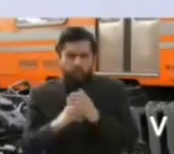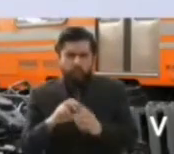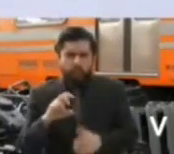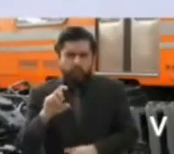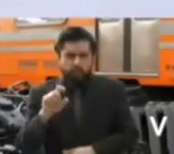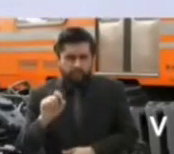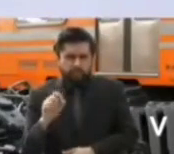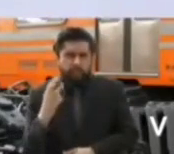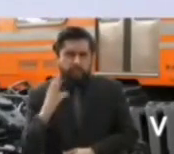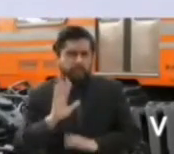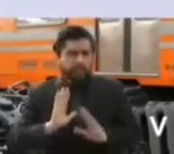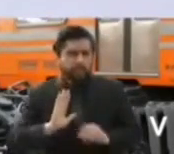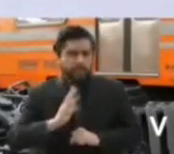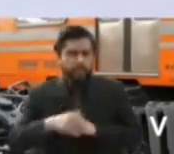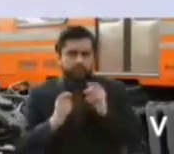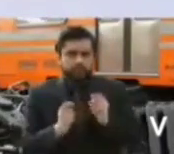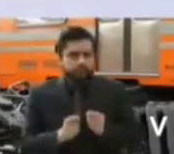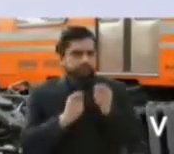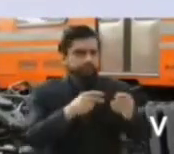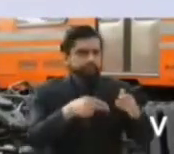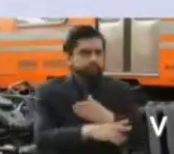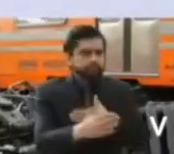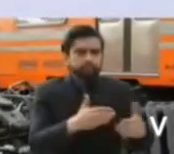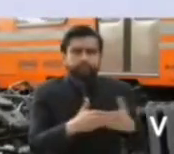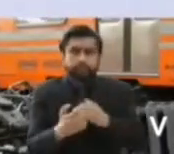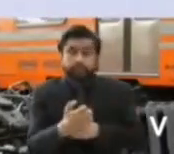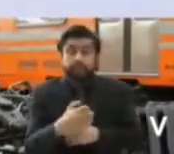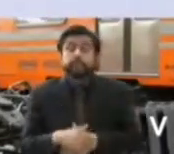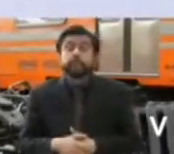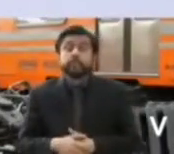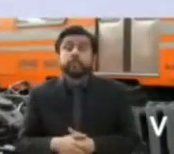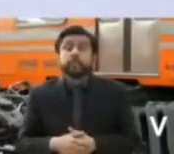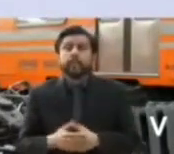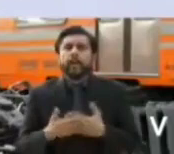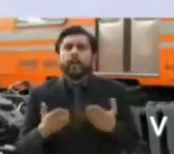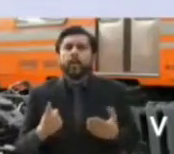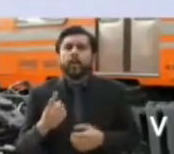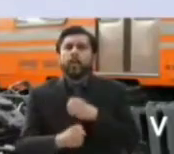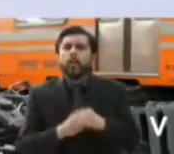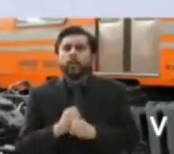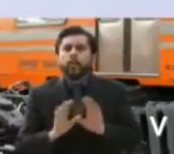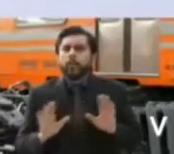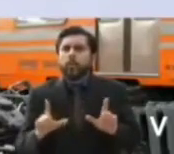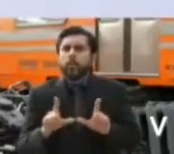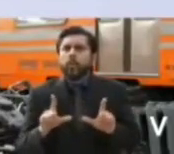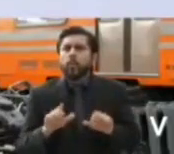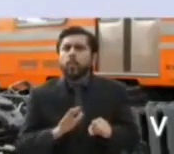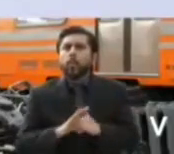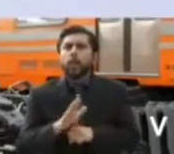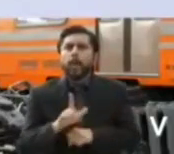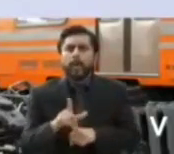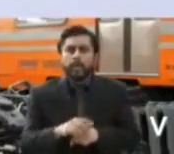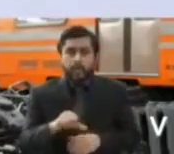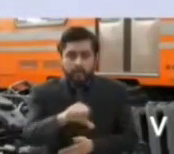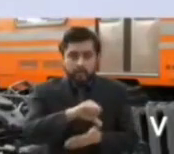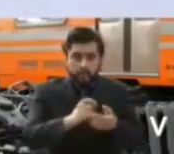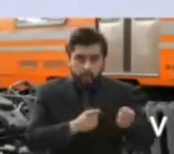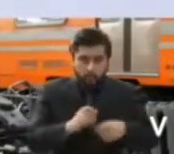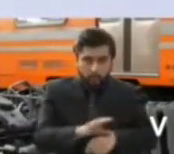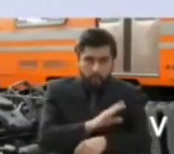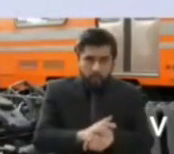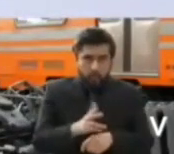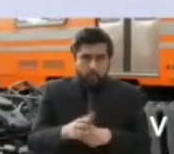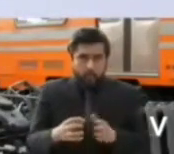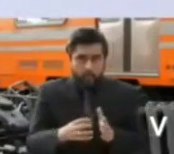2023. ¿Qué vamos a tener listo este año? Pues este año va a estar lista la subestación, los transformadores y la línea